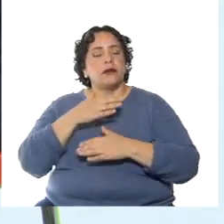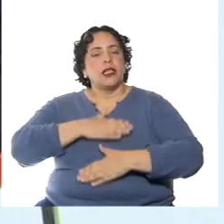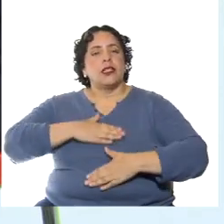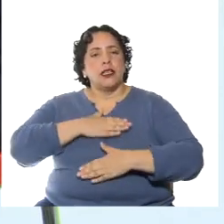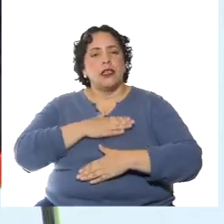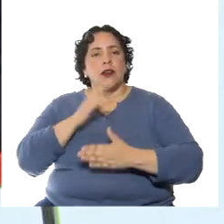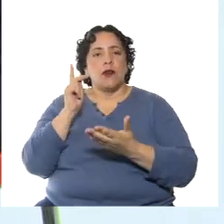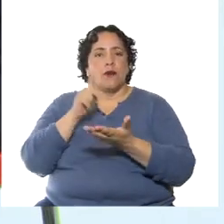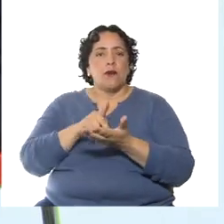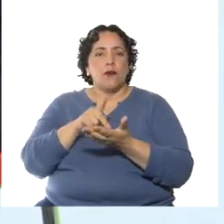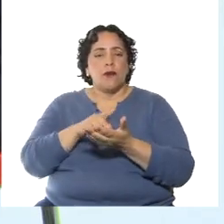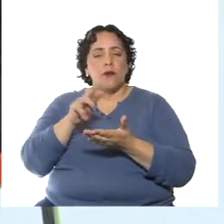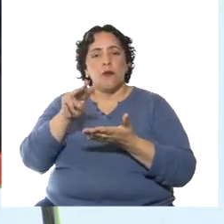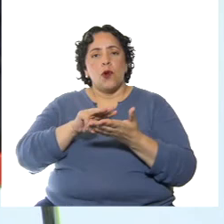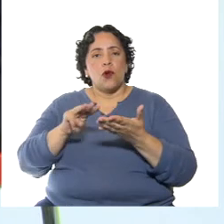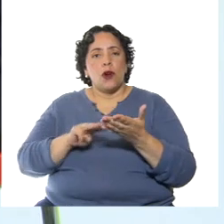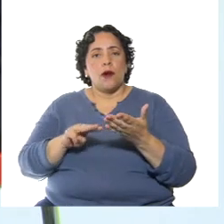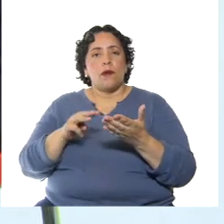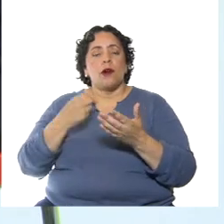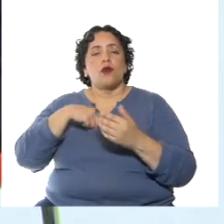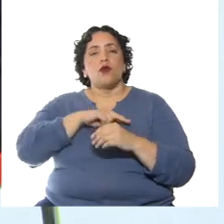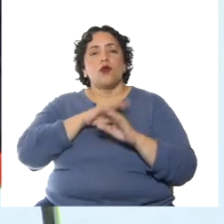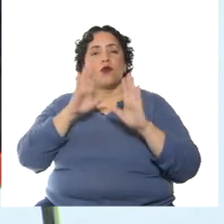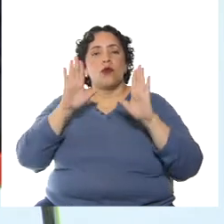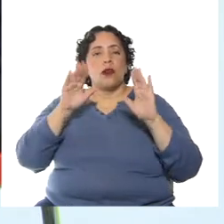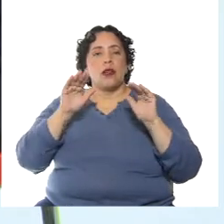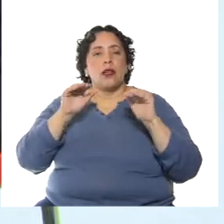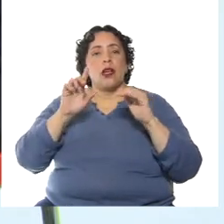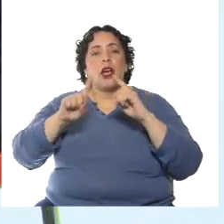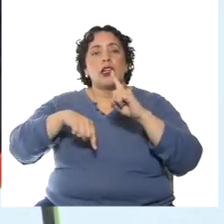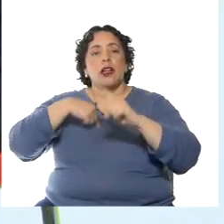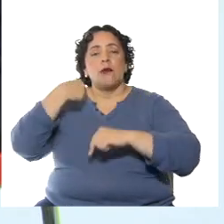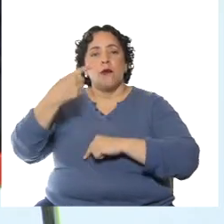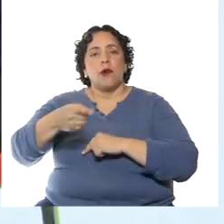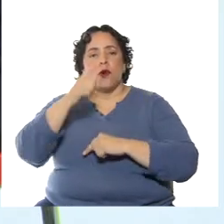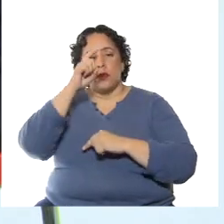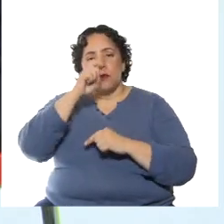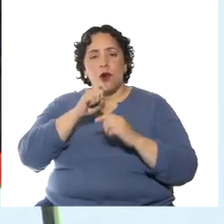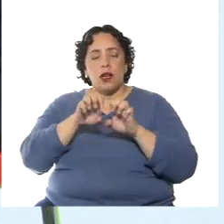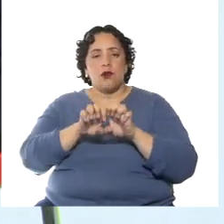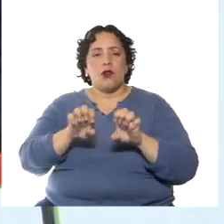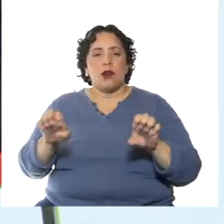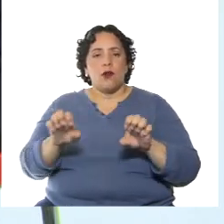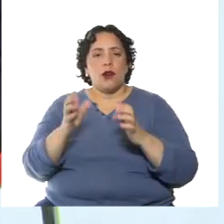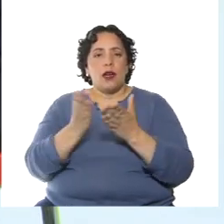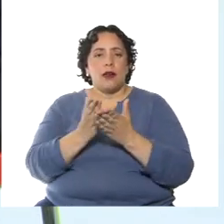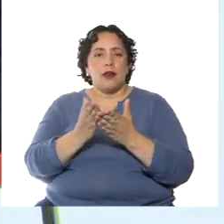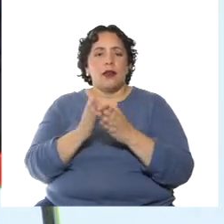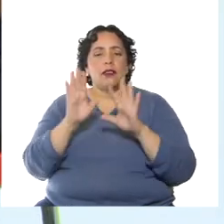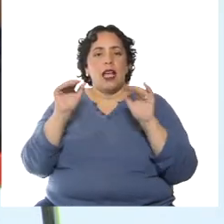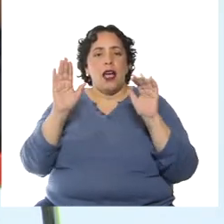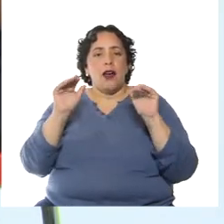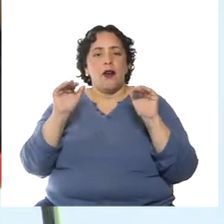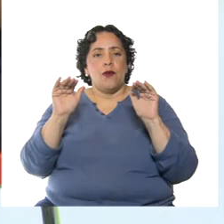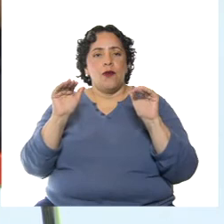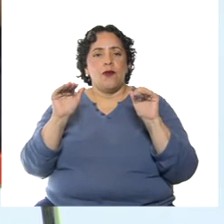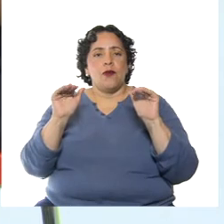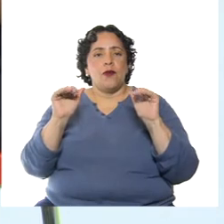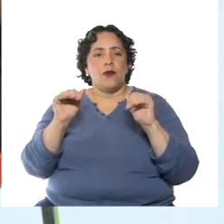Encantadas de haber estado en el programa, nos despedimos hasta el próximo año escolar.